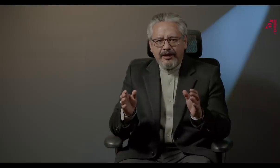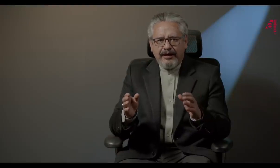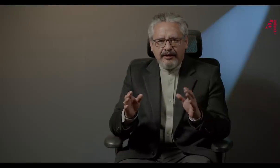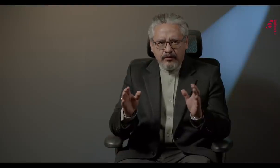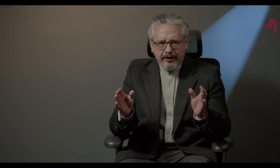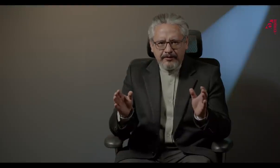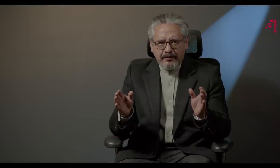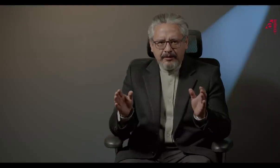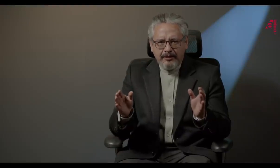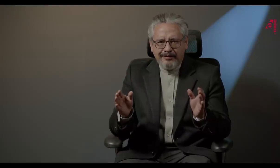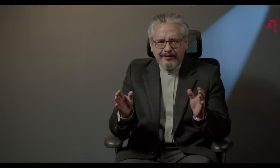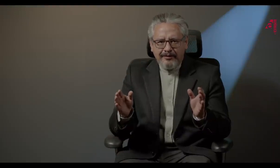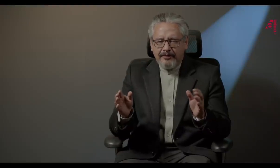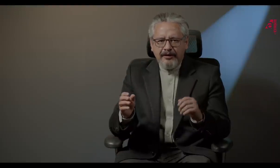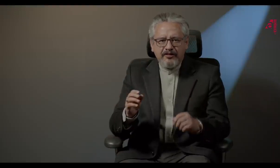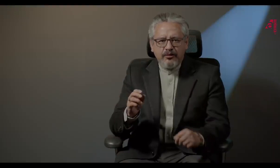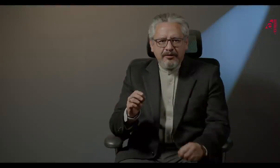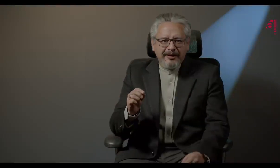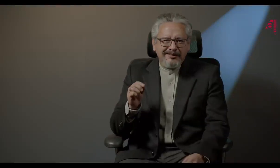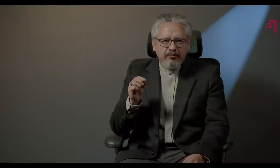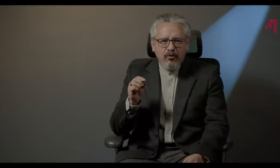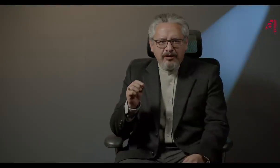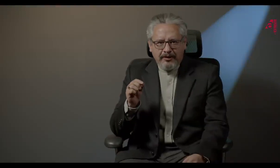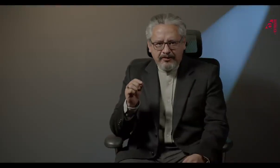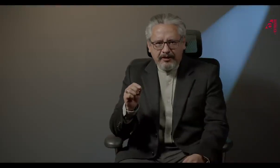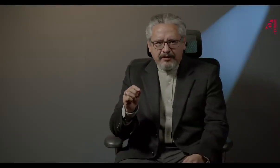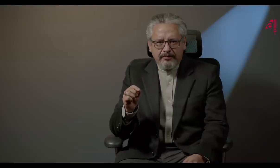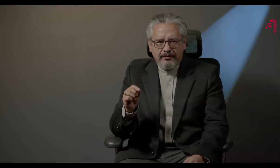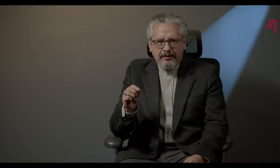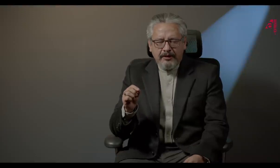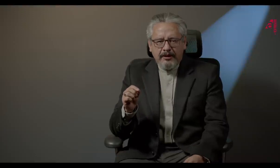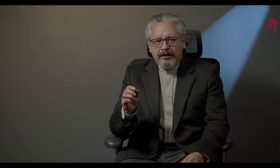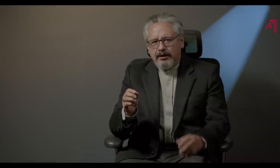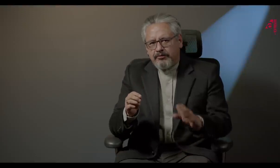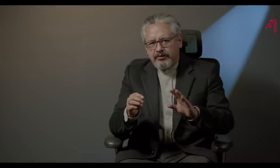salud en ruinas. Y eso es muy cierto.